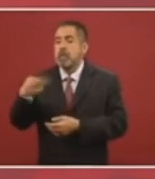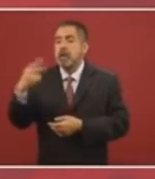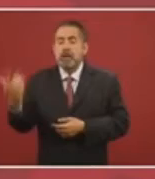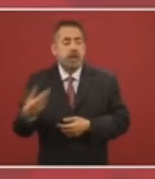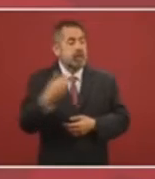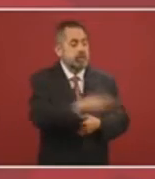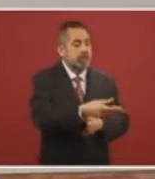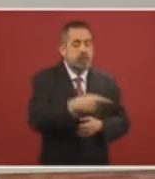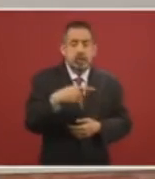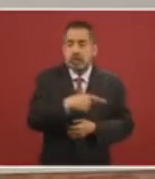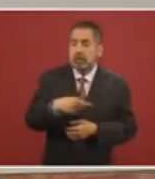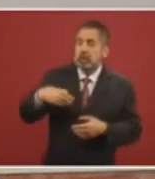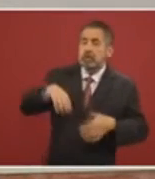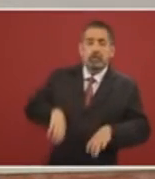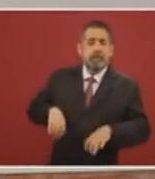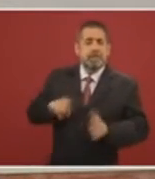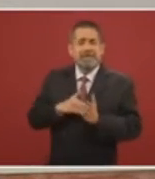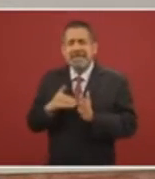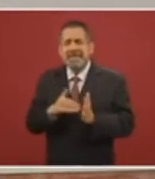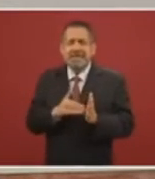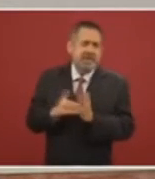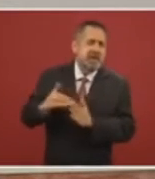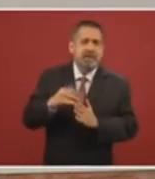Se quedaban con miles de millones de pesos.